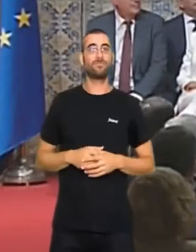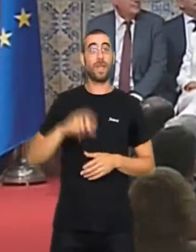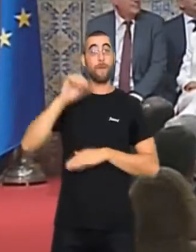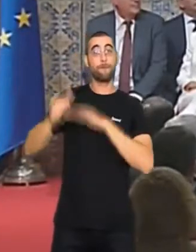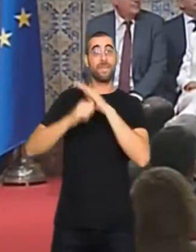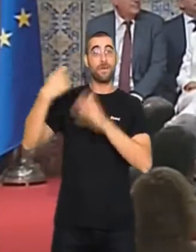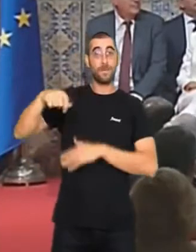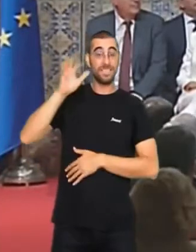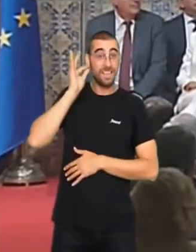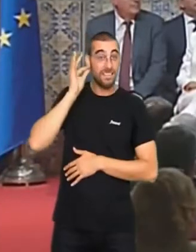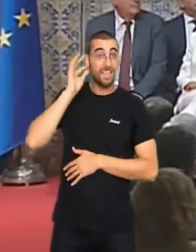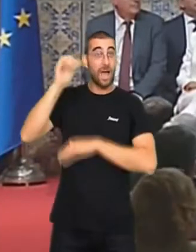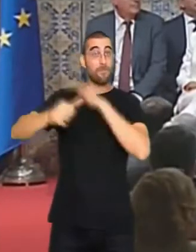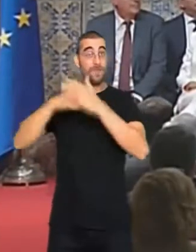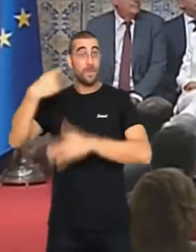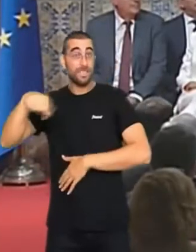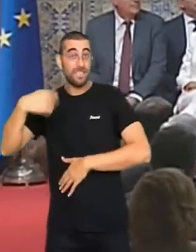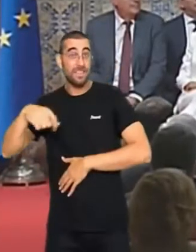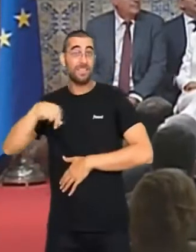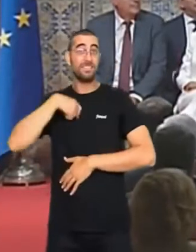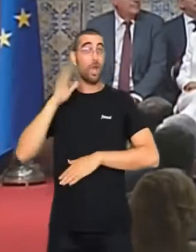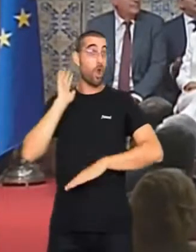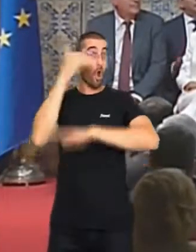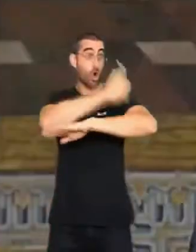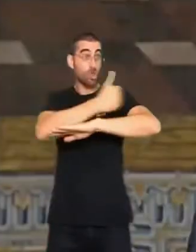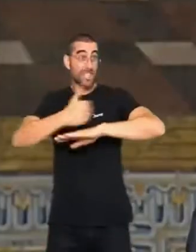vicepresidenta, vicepresident, conselleres y conselleres,